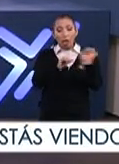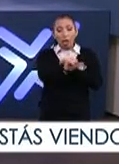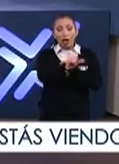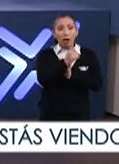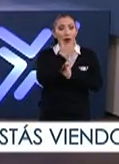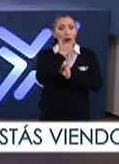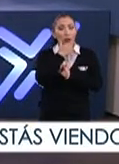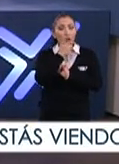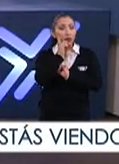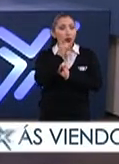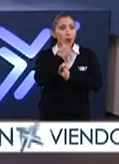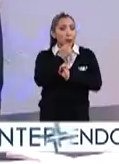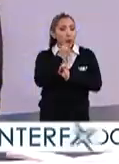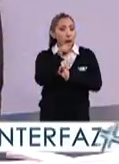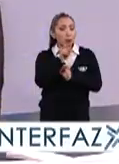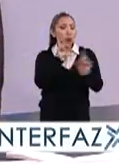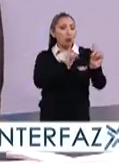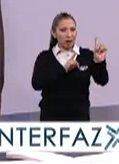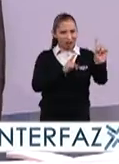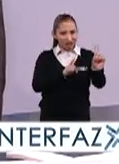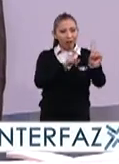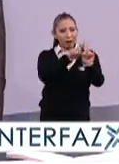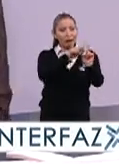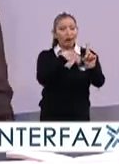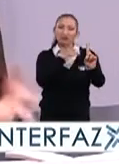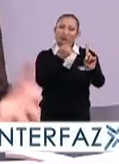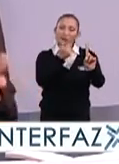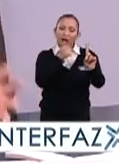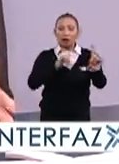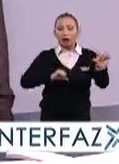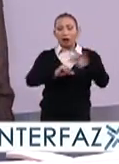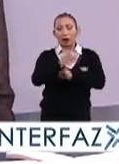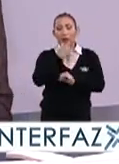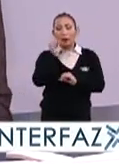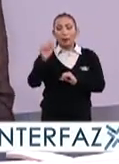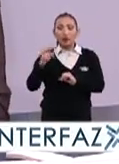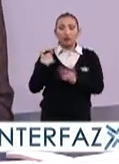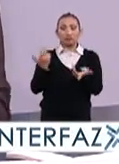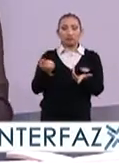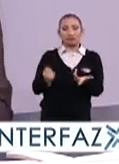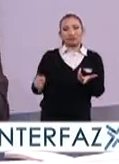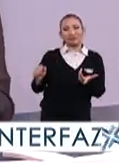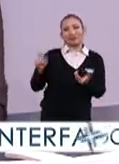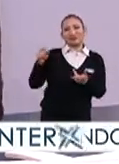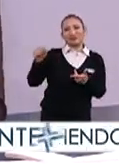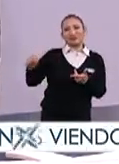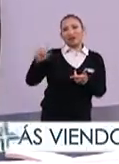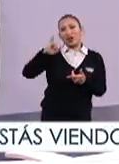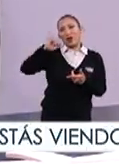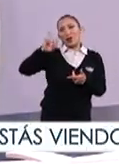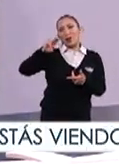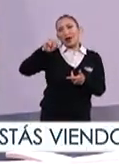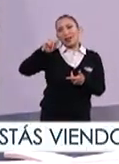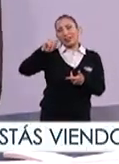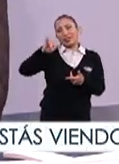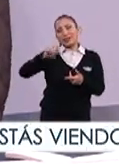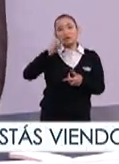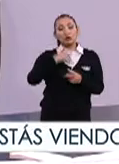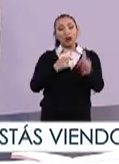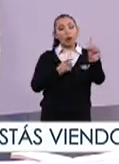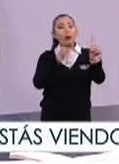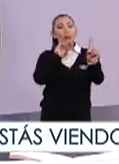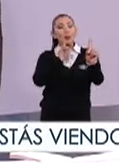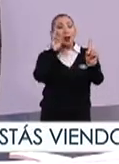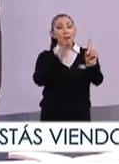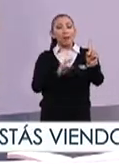hombre de una, por ejemplo, legisladora mujer por el tema de las famosas las Juanitas, ¿no? Que ponían a una,